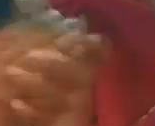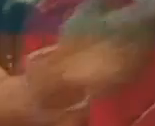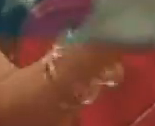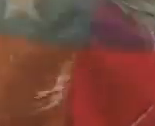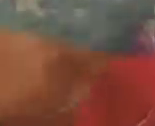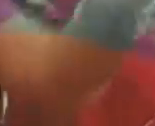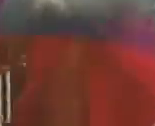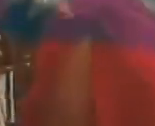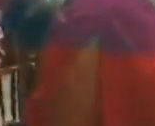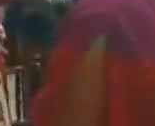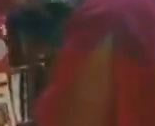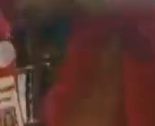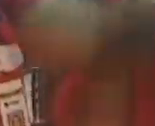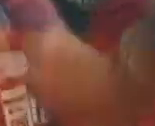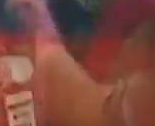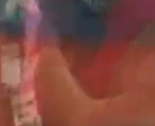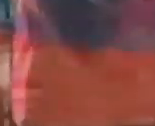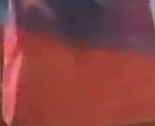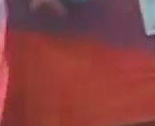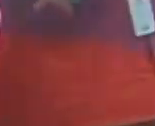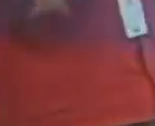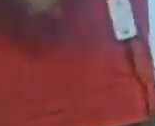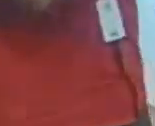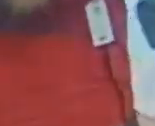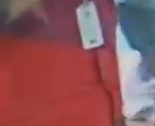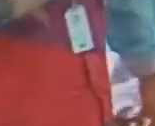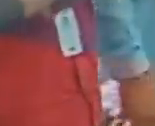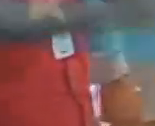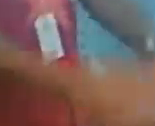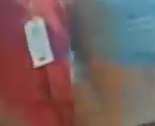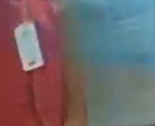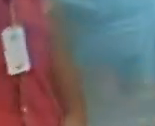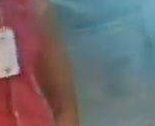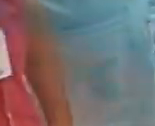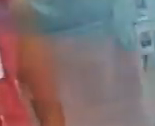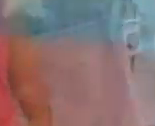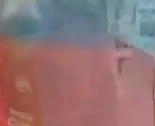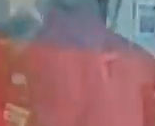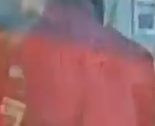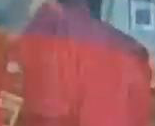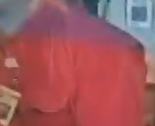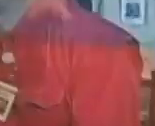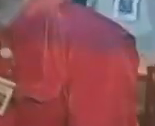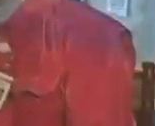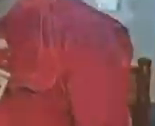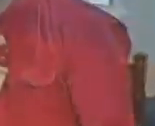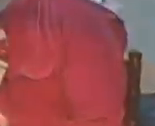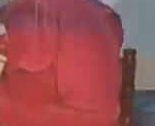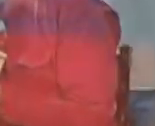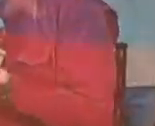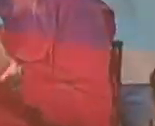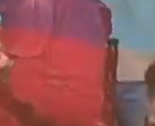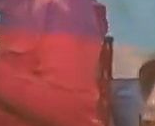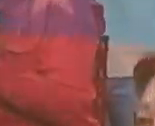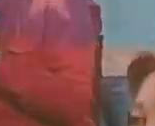de los Estados Unidos contra PDVSA. Es la información y con ella vamos a retornar el contacto a los estudios. Adelante.